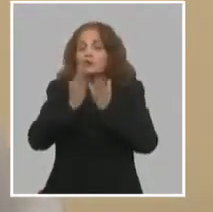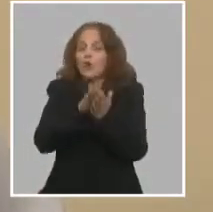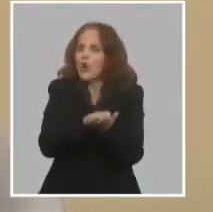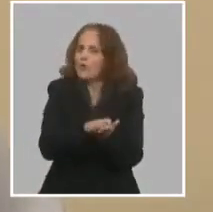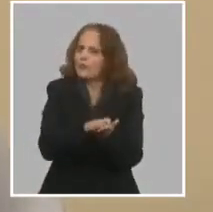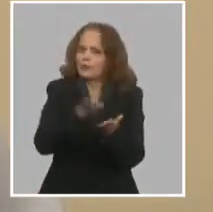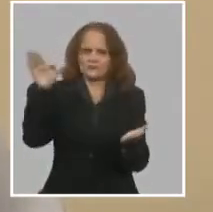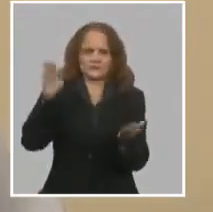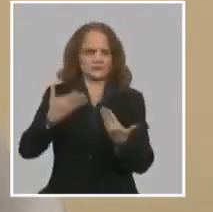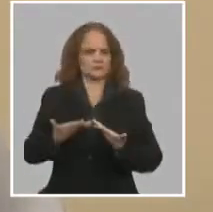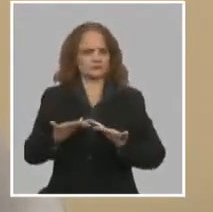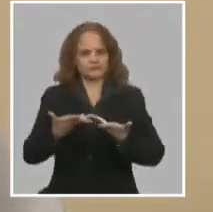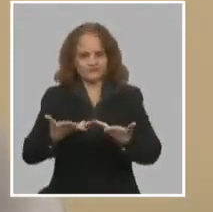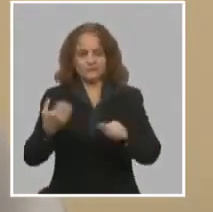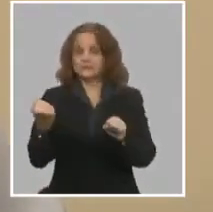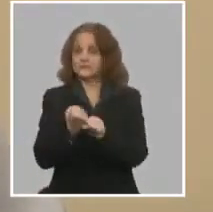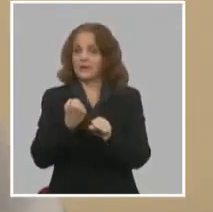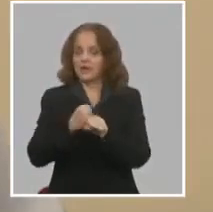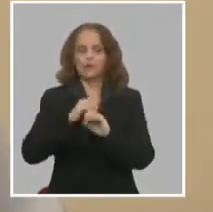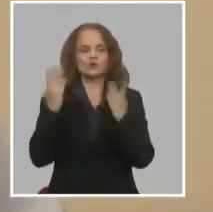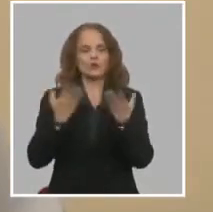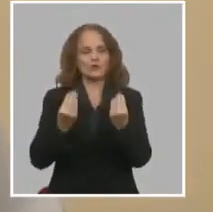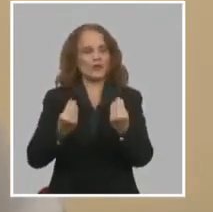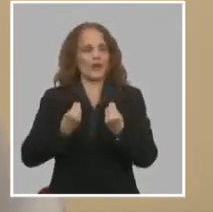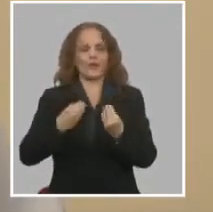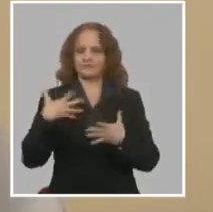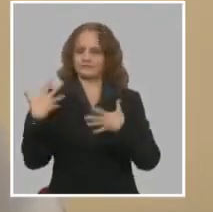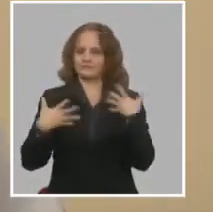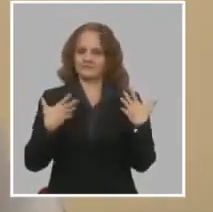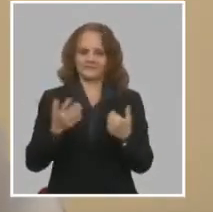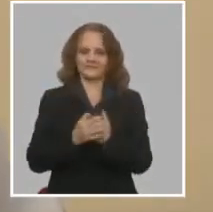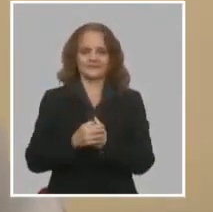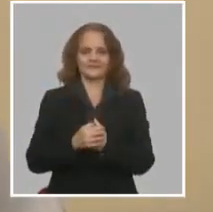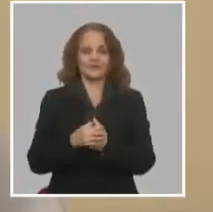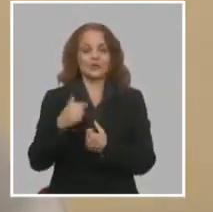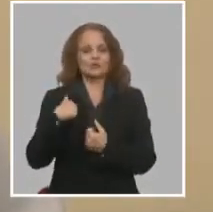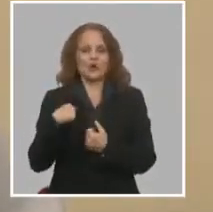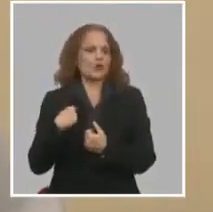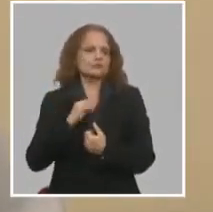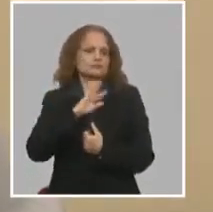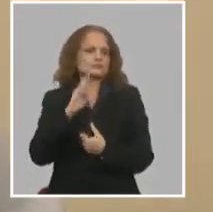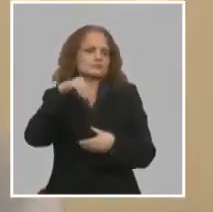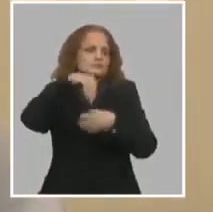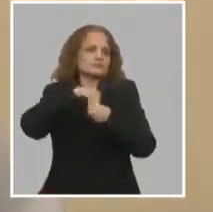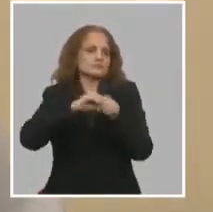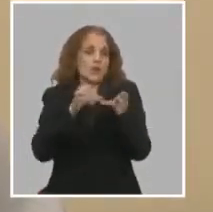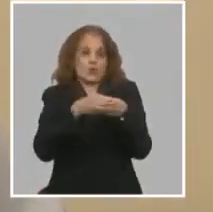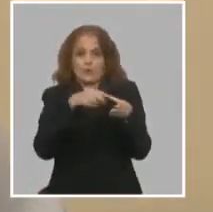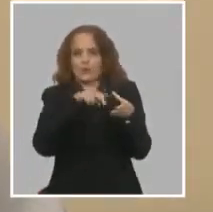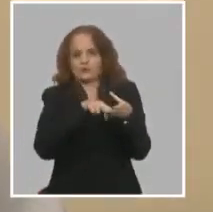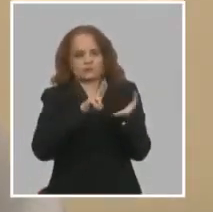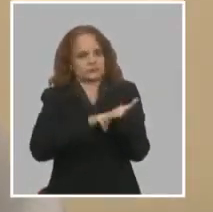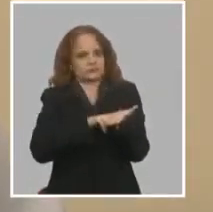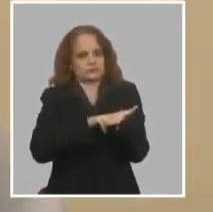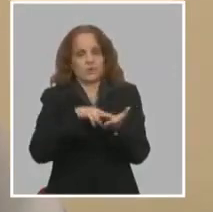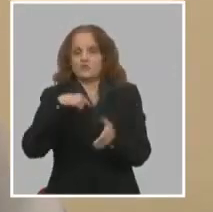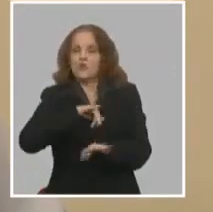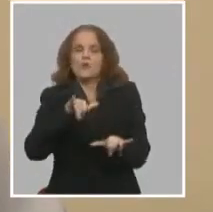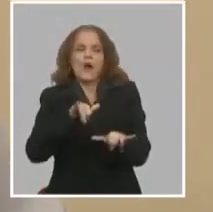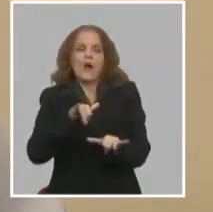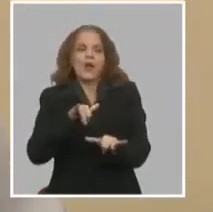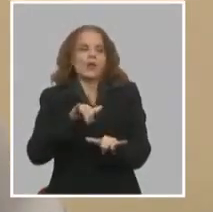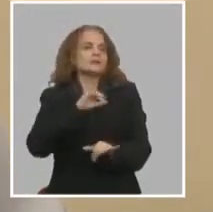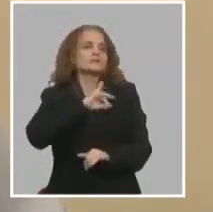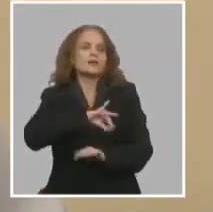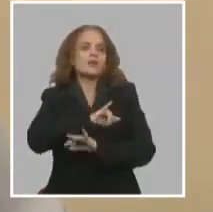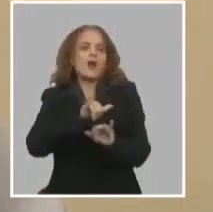una gran entrega, y eso es muy satisfactorio. Uno se siente parte. Yo participo, pero además me siento trabajadora del IPK en